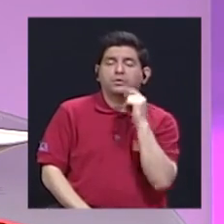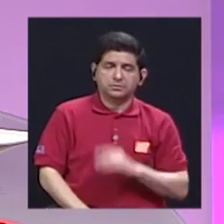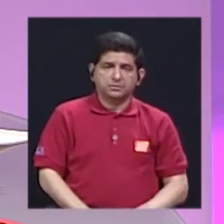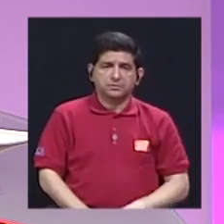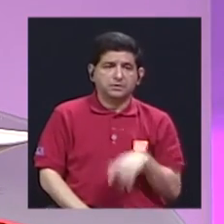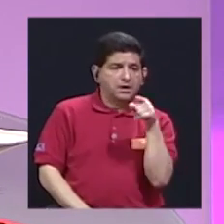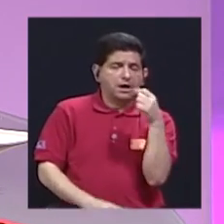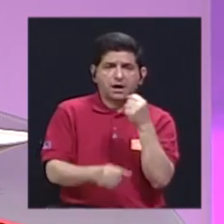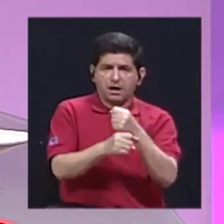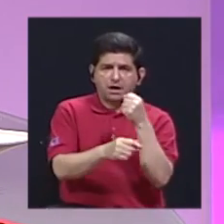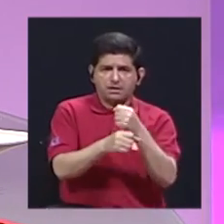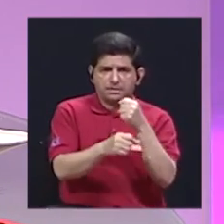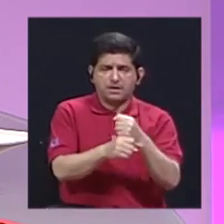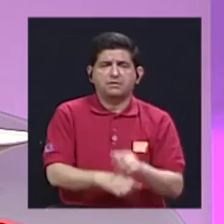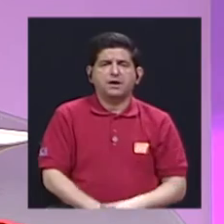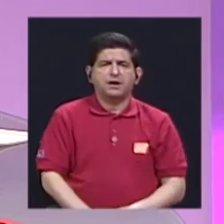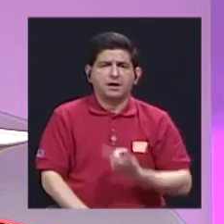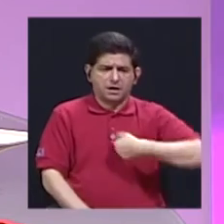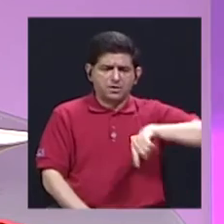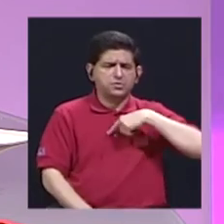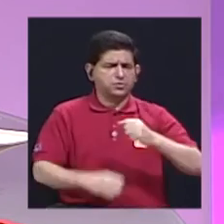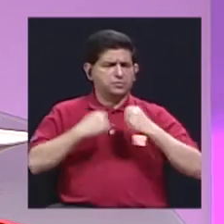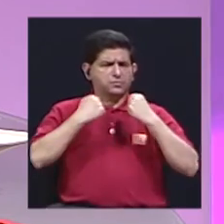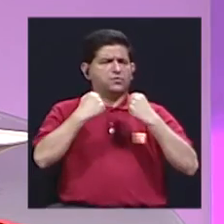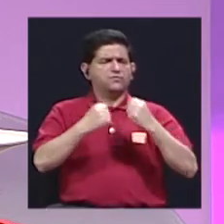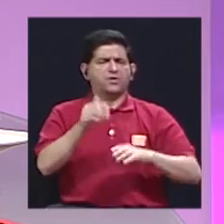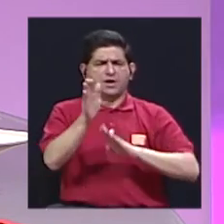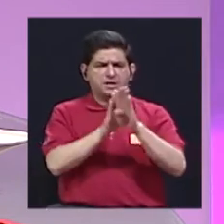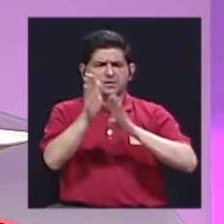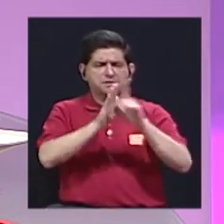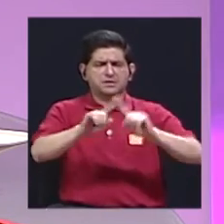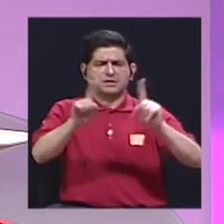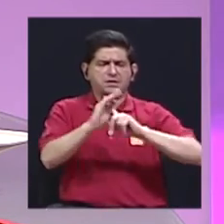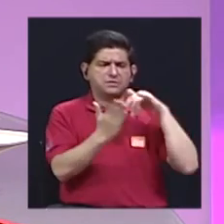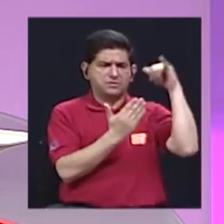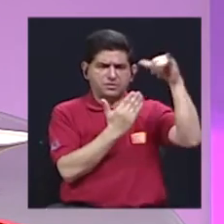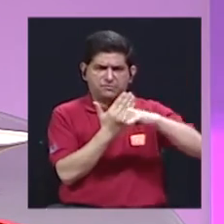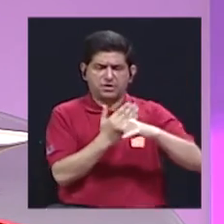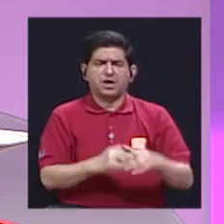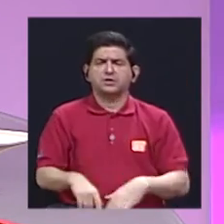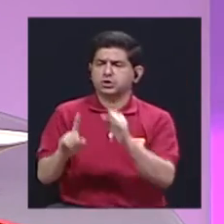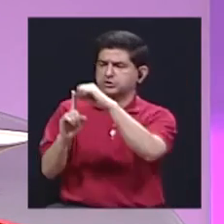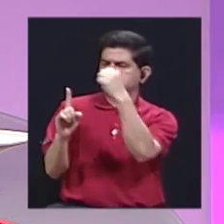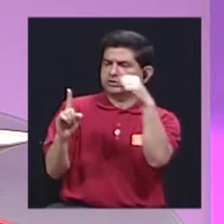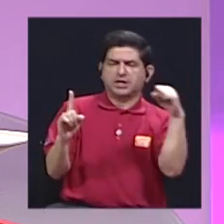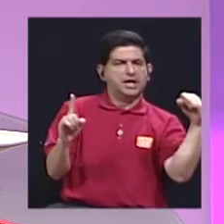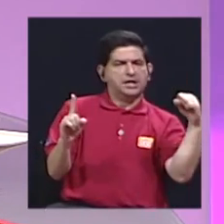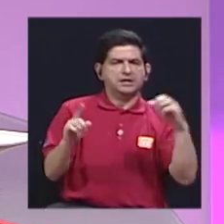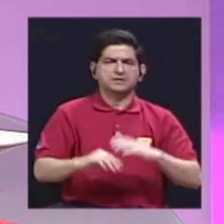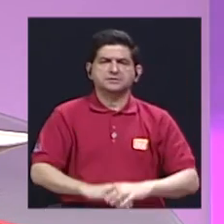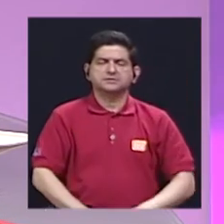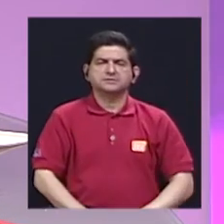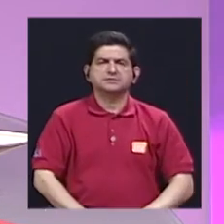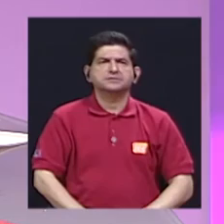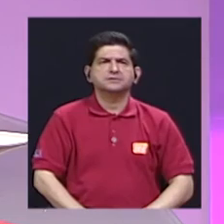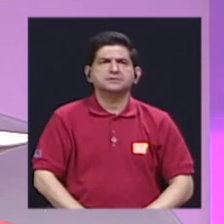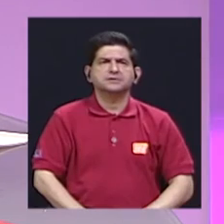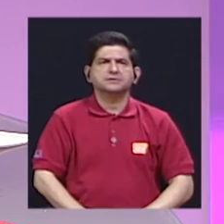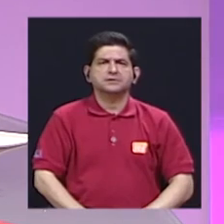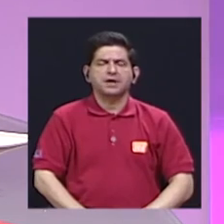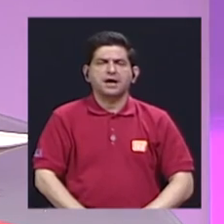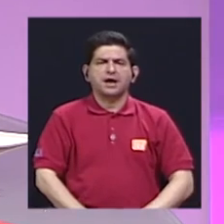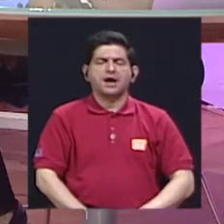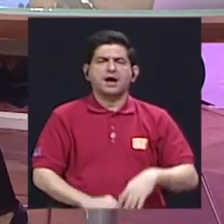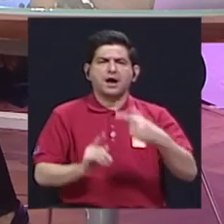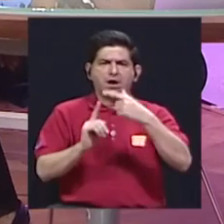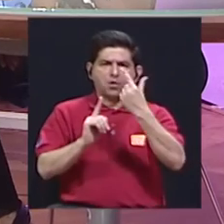trabajado trabajamos fuerte hemos desarrollado varios proyectos en siquirres carambola